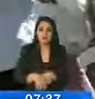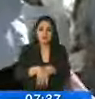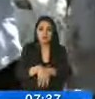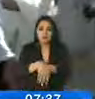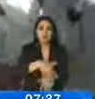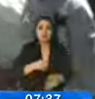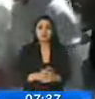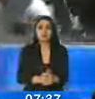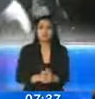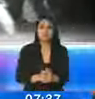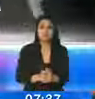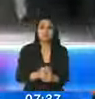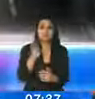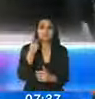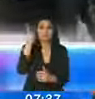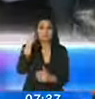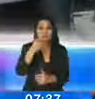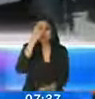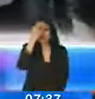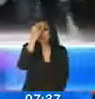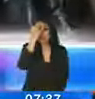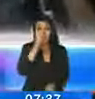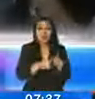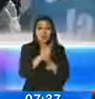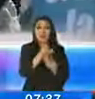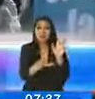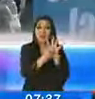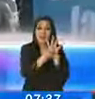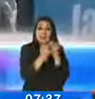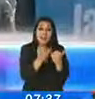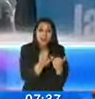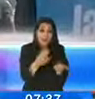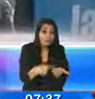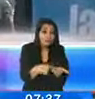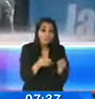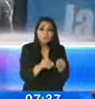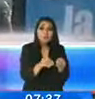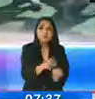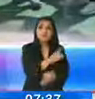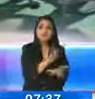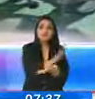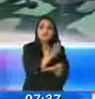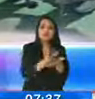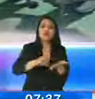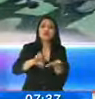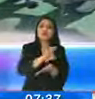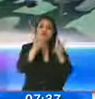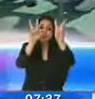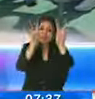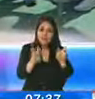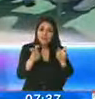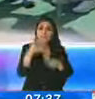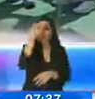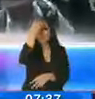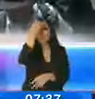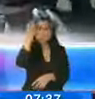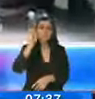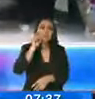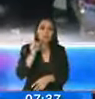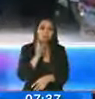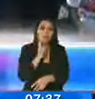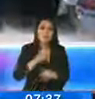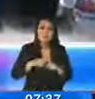los participantes, lo que les preocupa son varias políticas que se estarían impartiendo en las instituciones educativas sobre educación sexual,